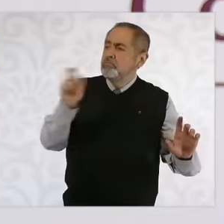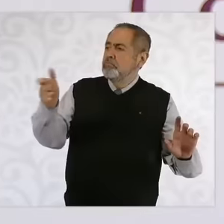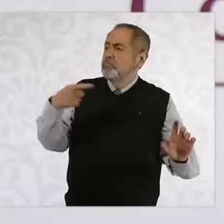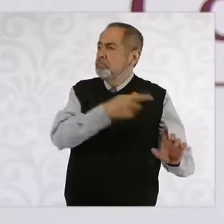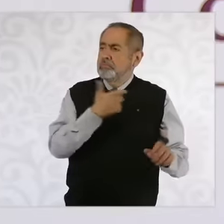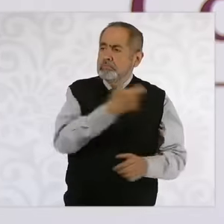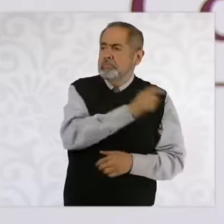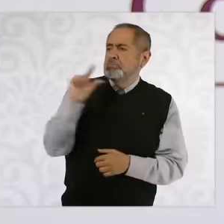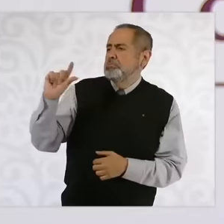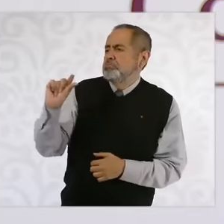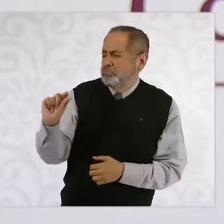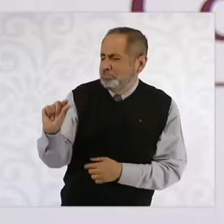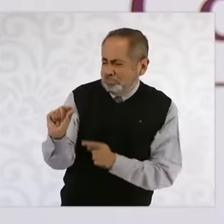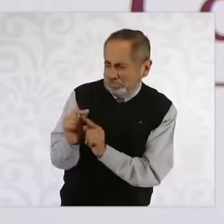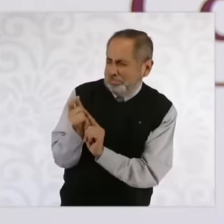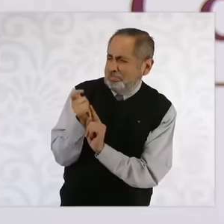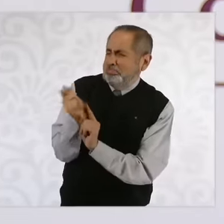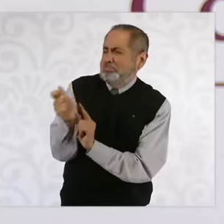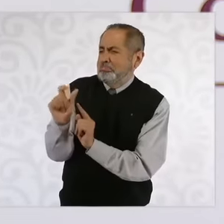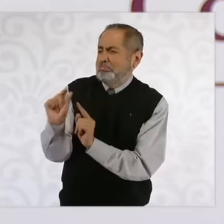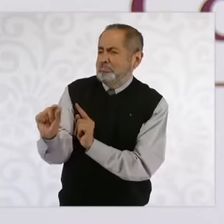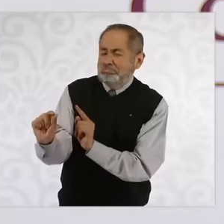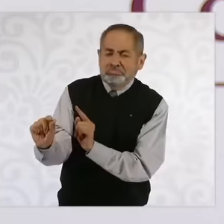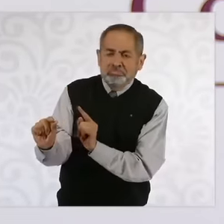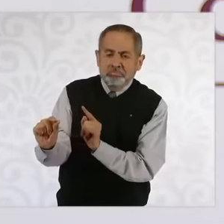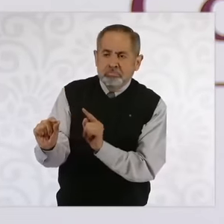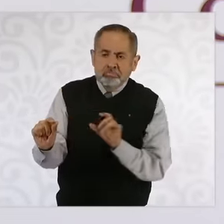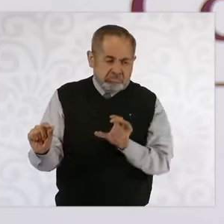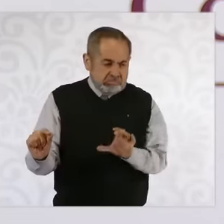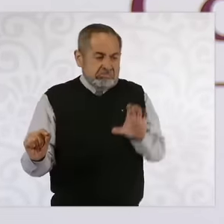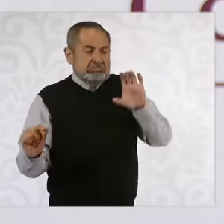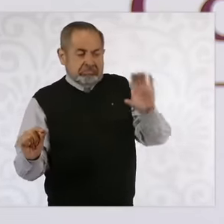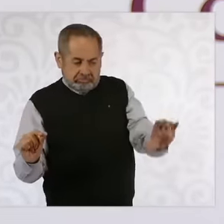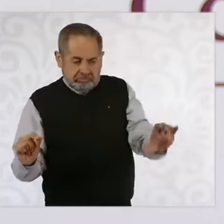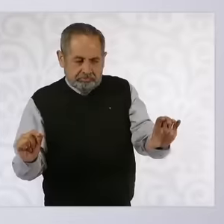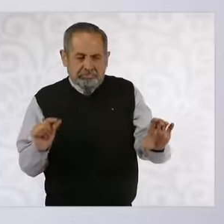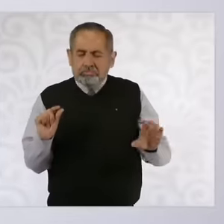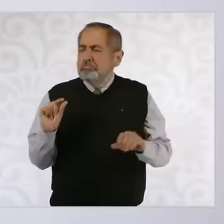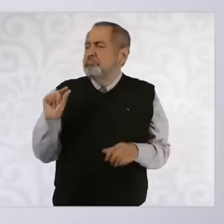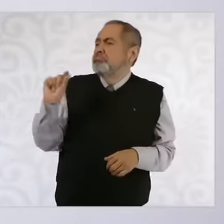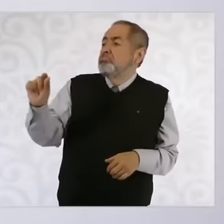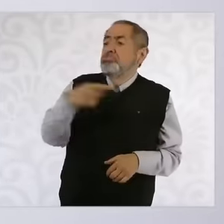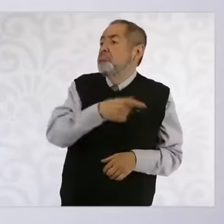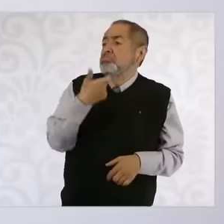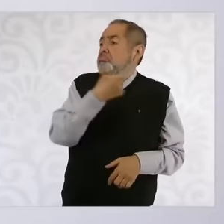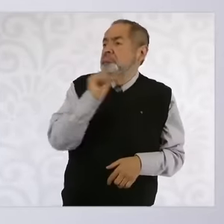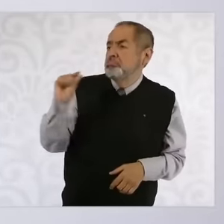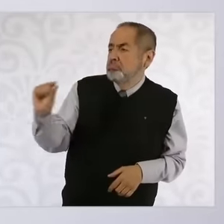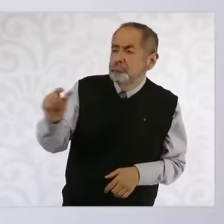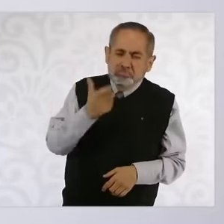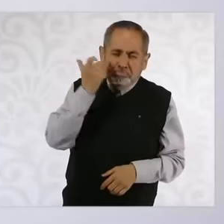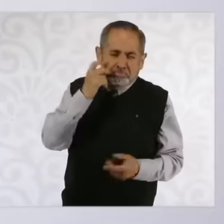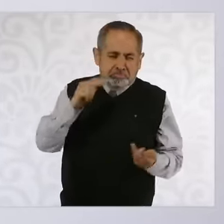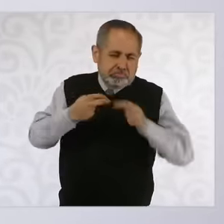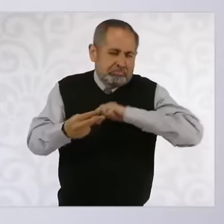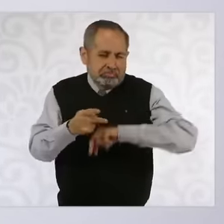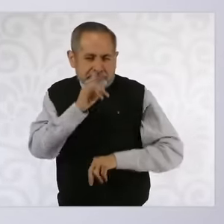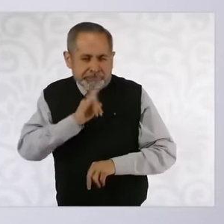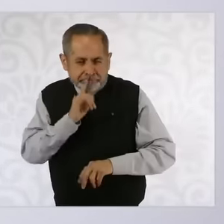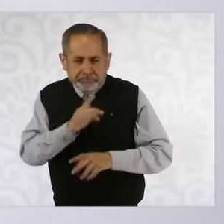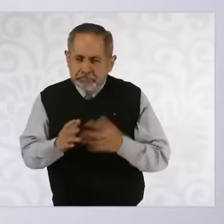clásica, te voy a registrar al IMSS con este salario, pero te voy a pagar por fuera de otras maneras. Y para eso todos